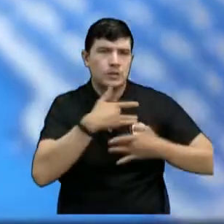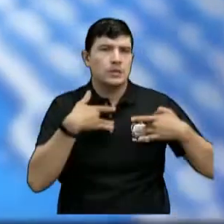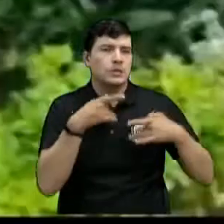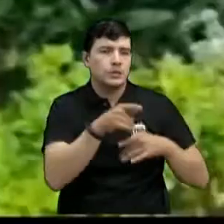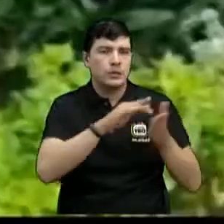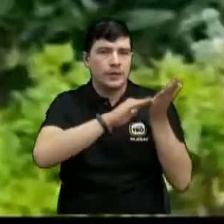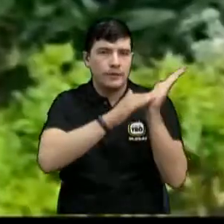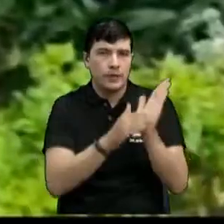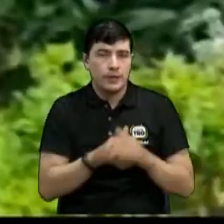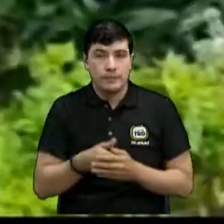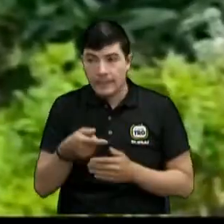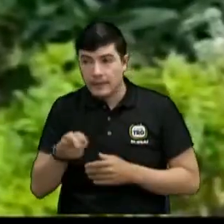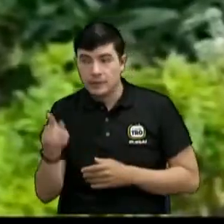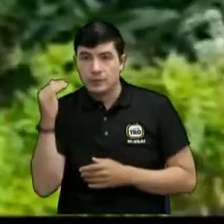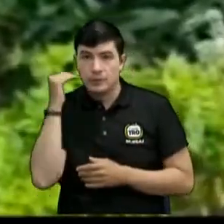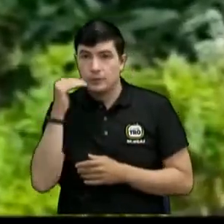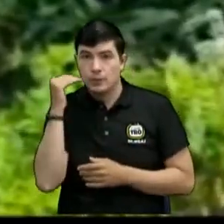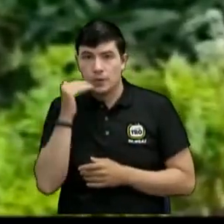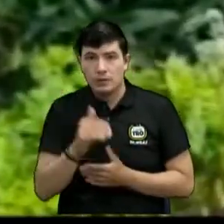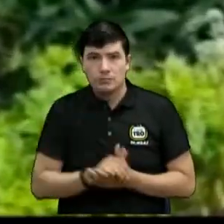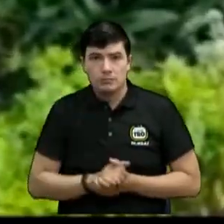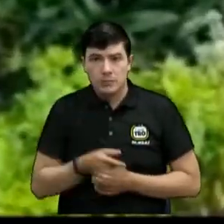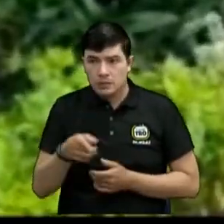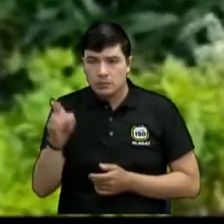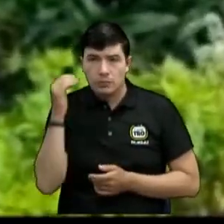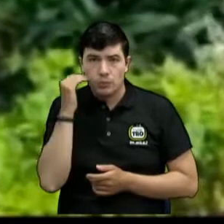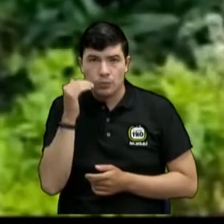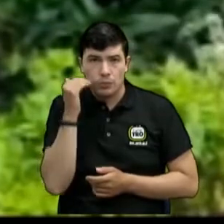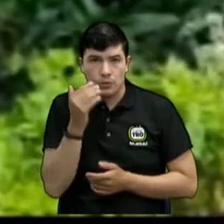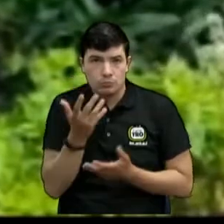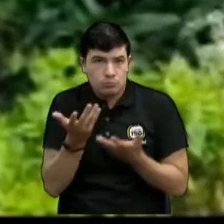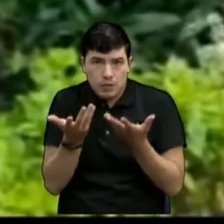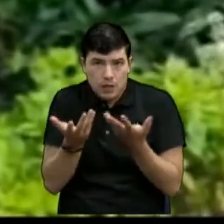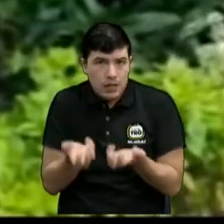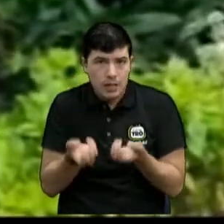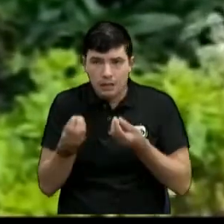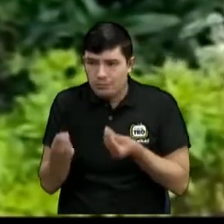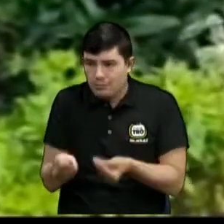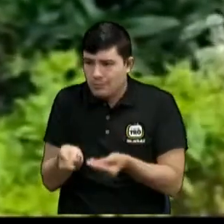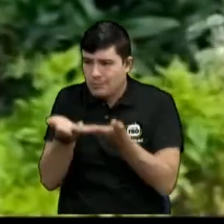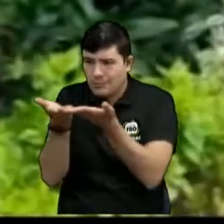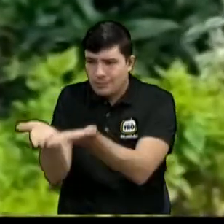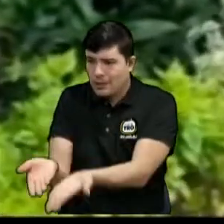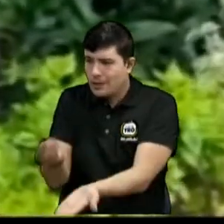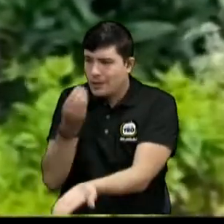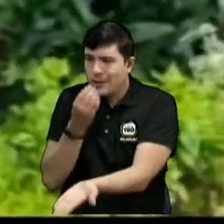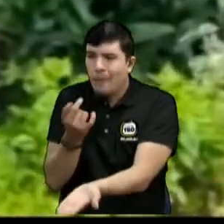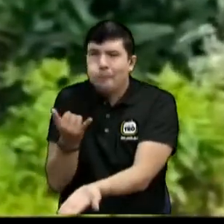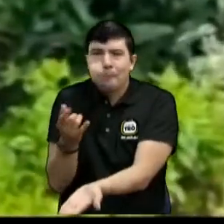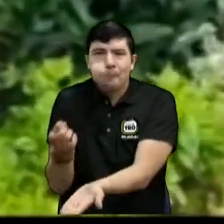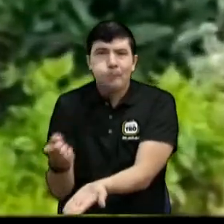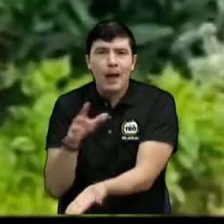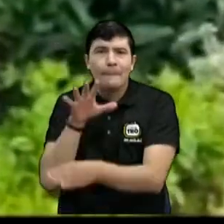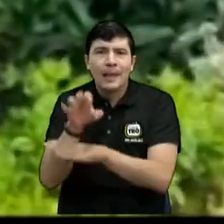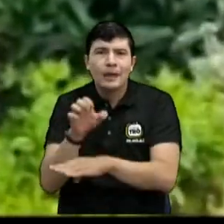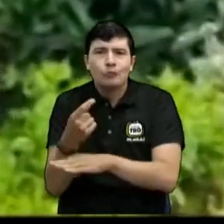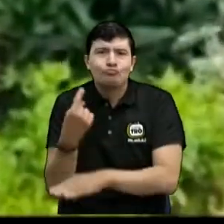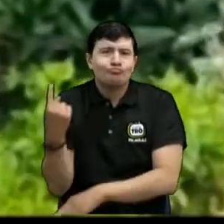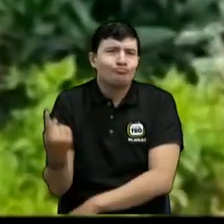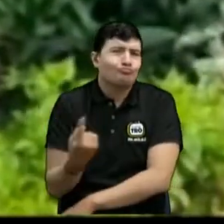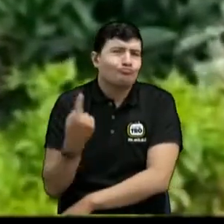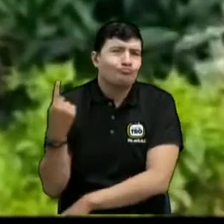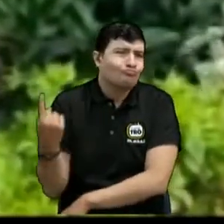señora se encontraba al momento del accidente suministrándole alimento. Por consiguiente